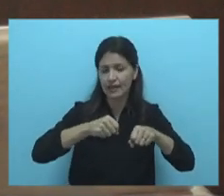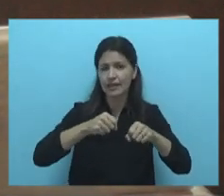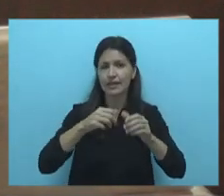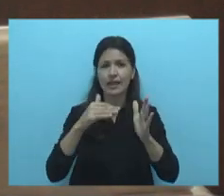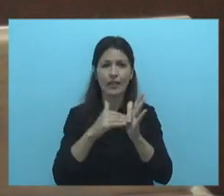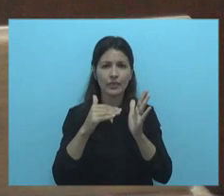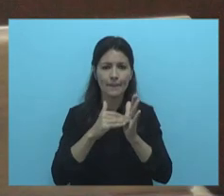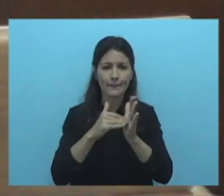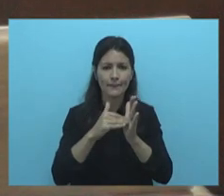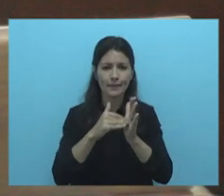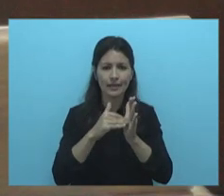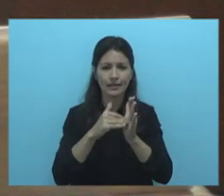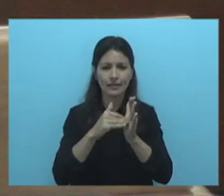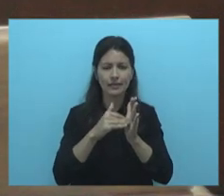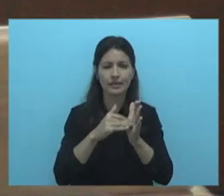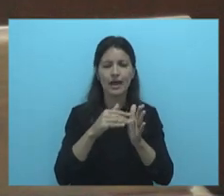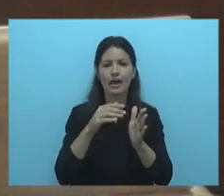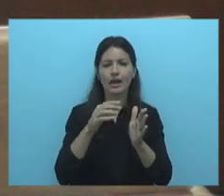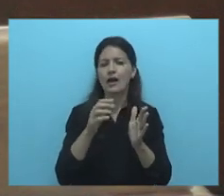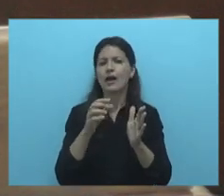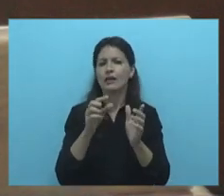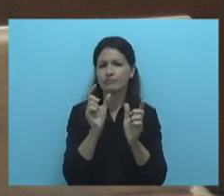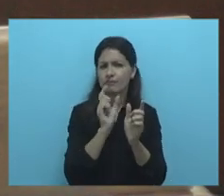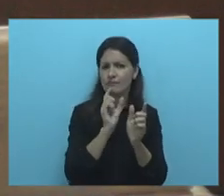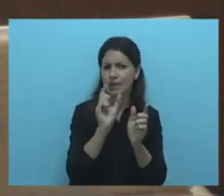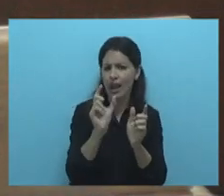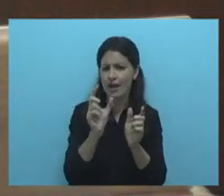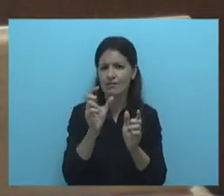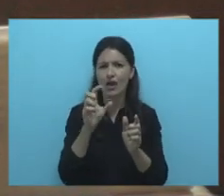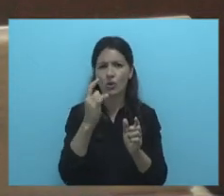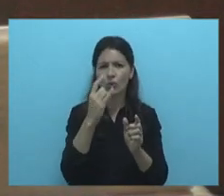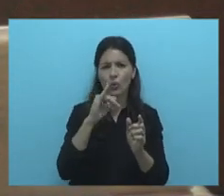cuya geolocalización, y hay que sacar la palabra cuya geolocalización. Eso no va.